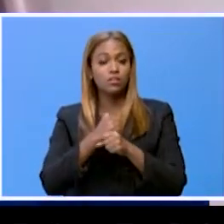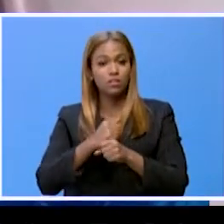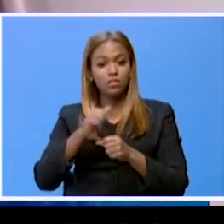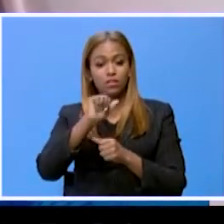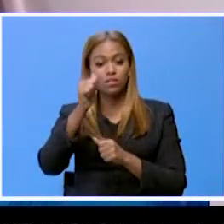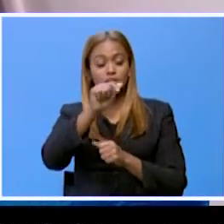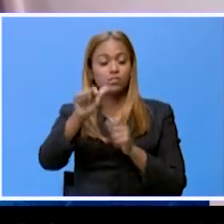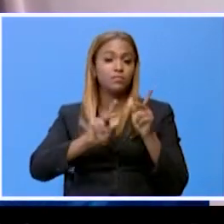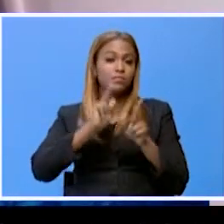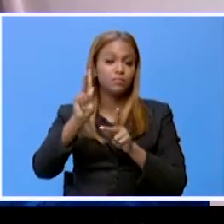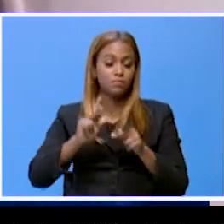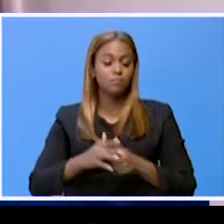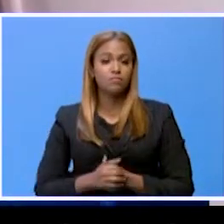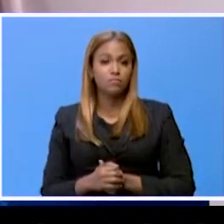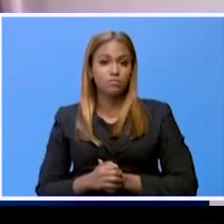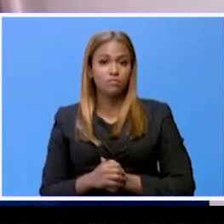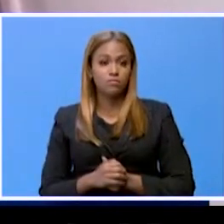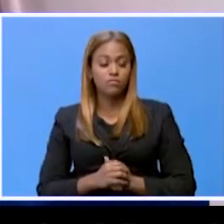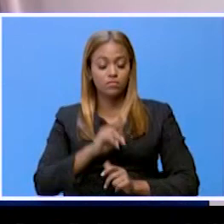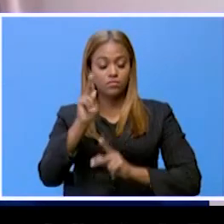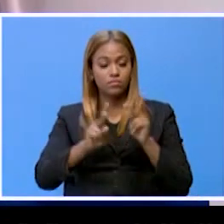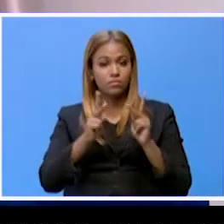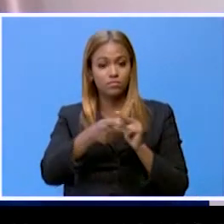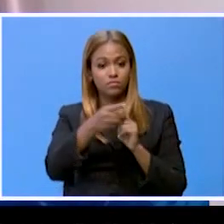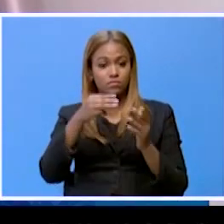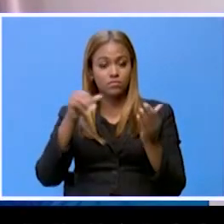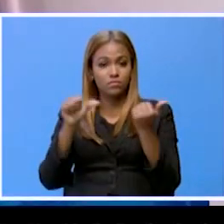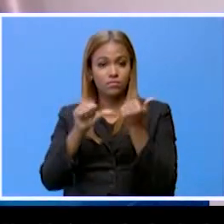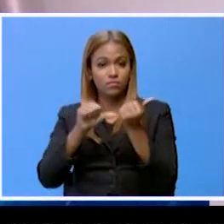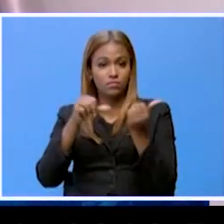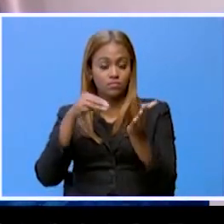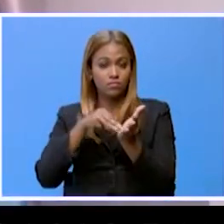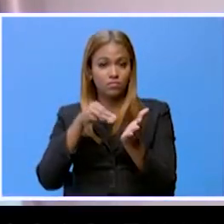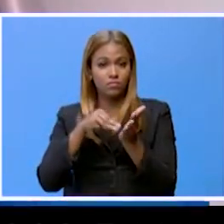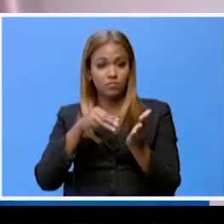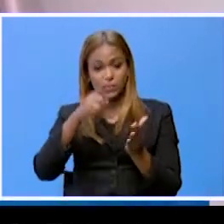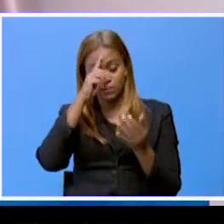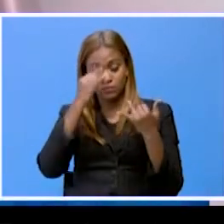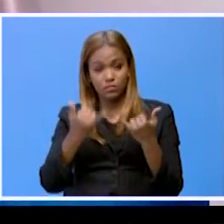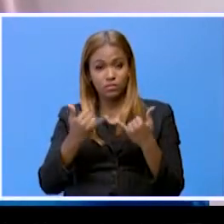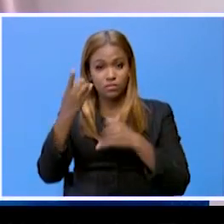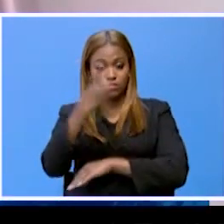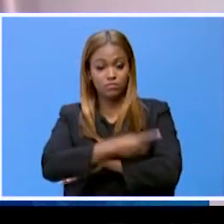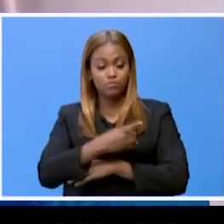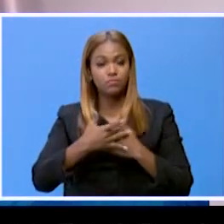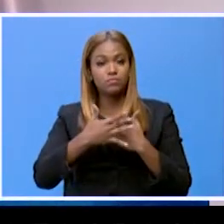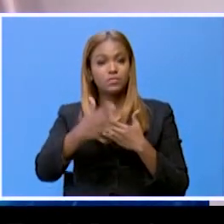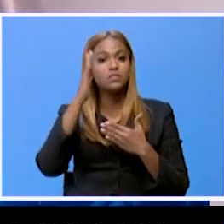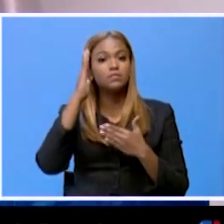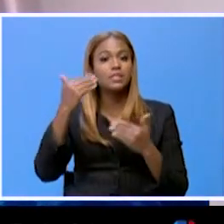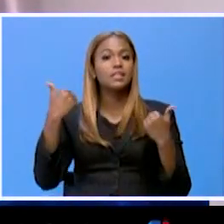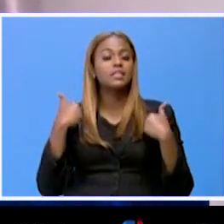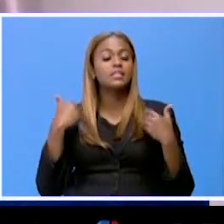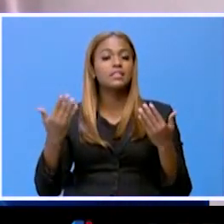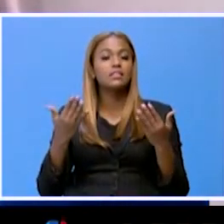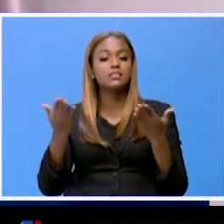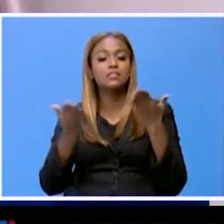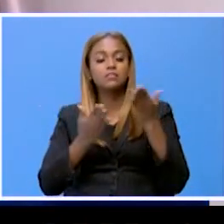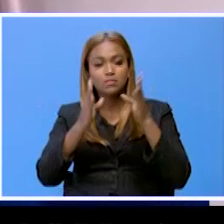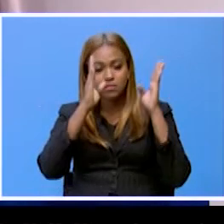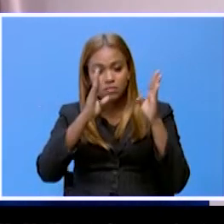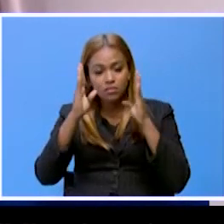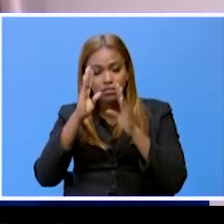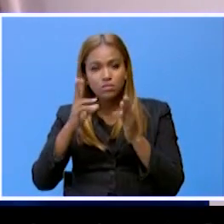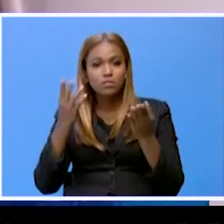los demás. Que el personal de enfermería en estos días va a estar al servicio,